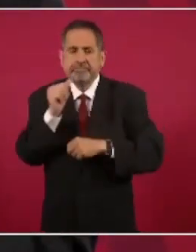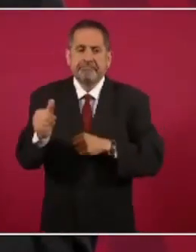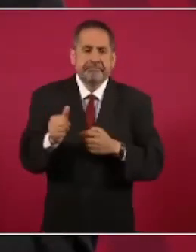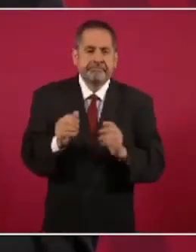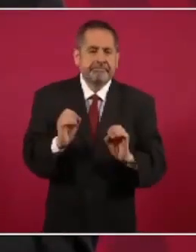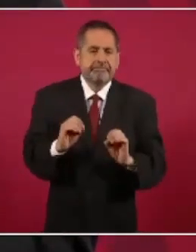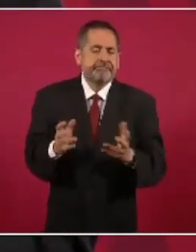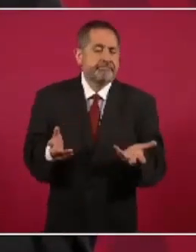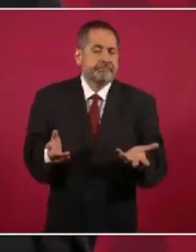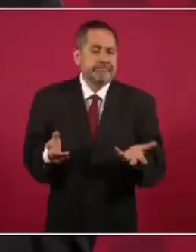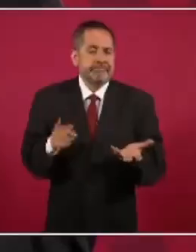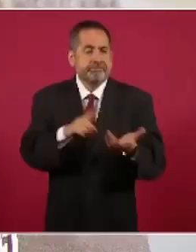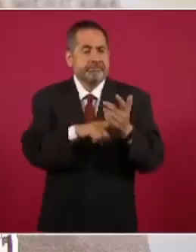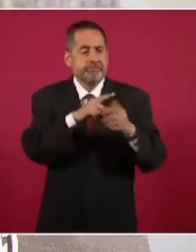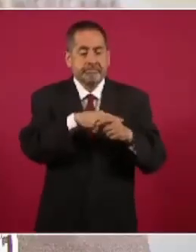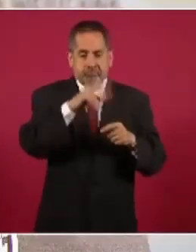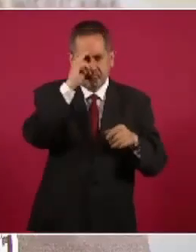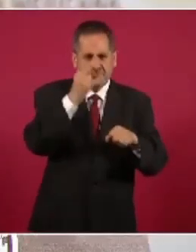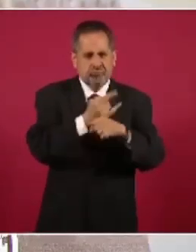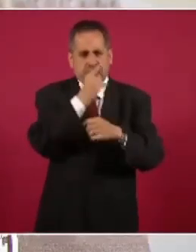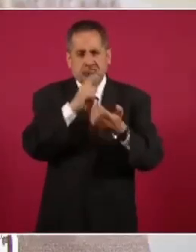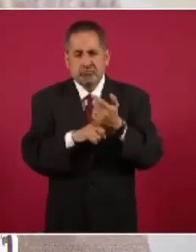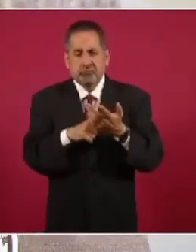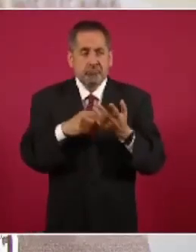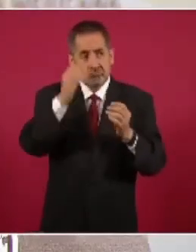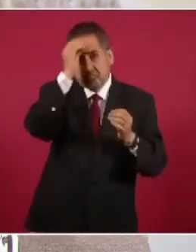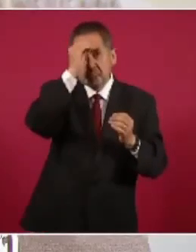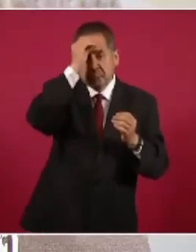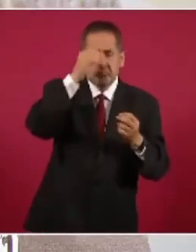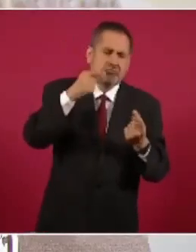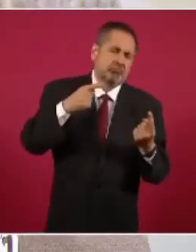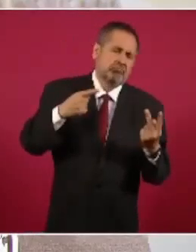y a los intelectuales orgánicos.